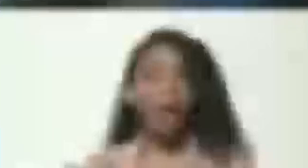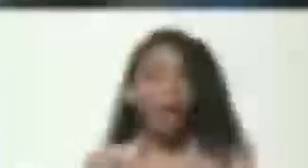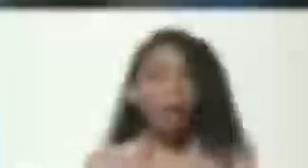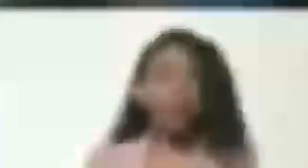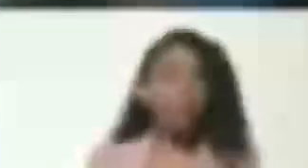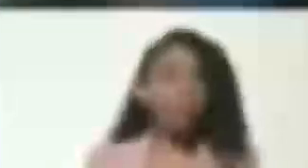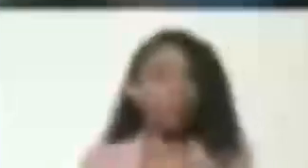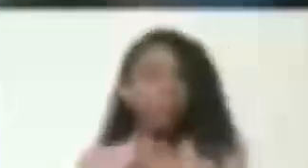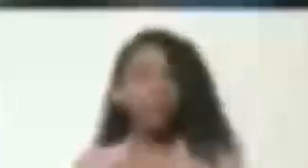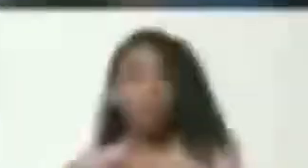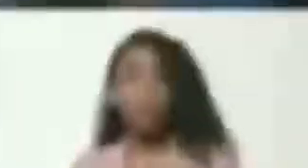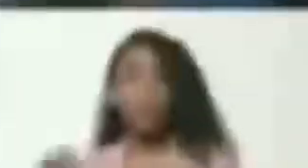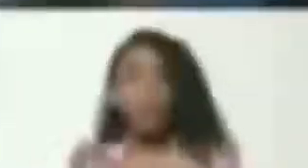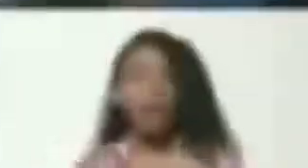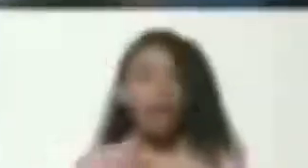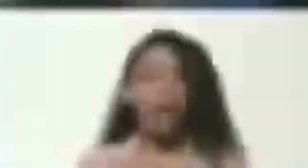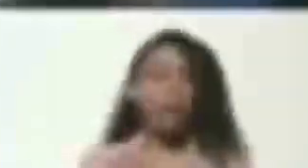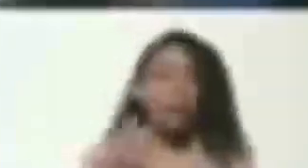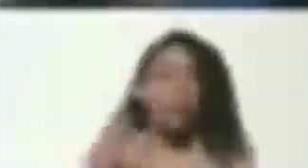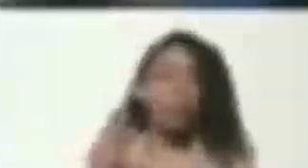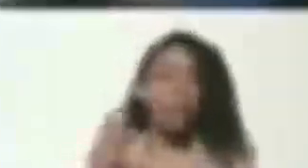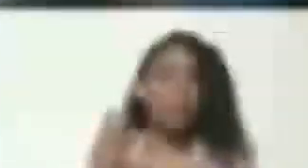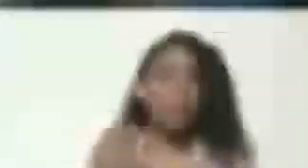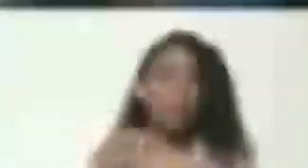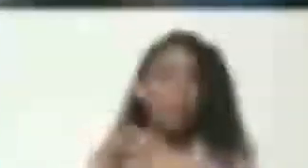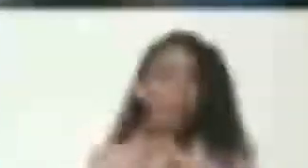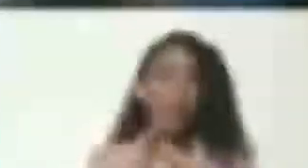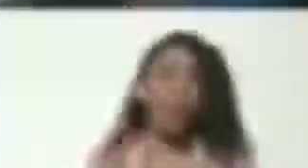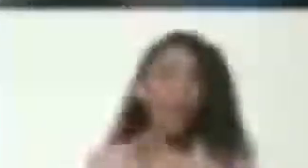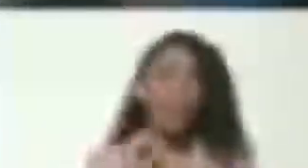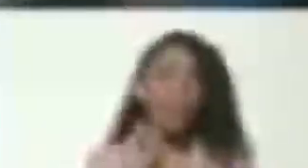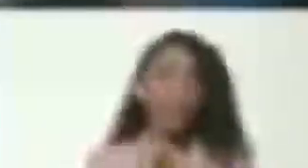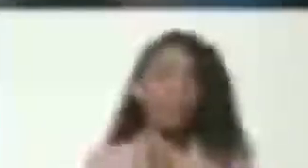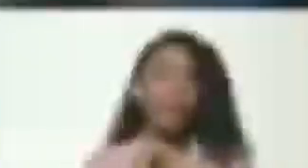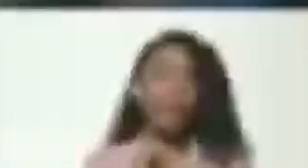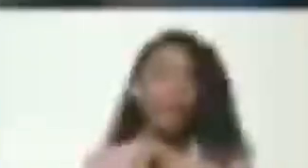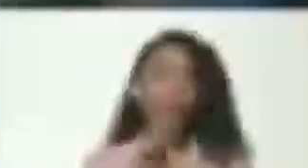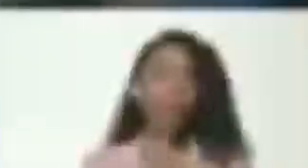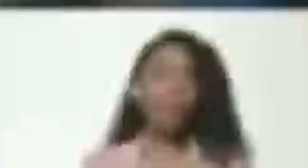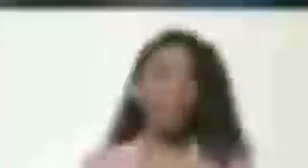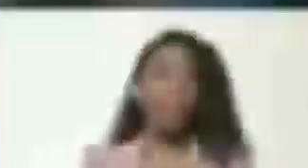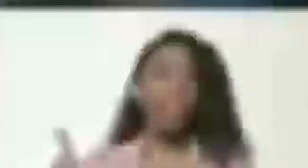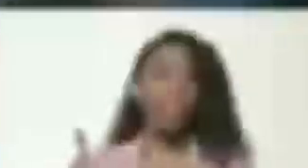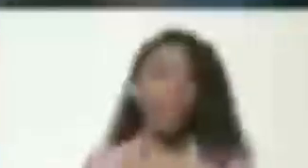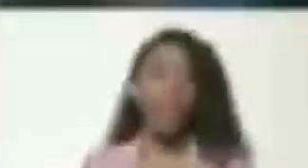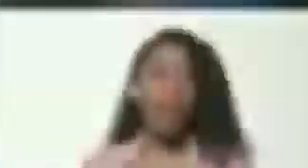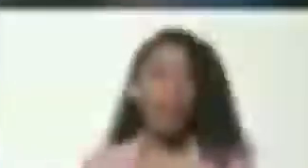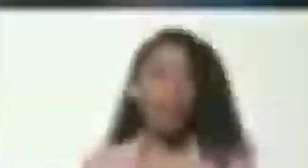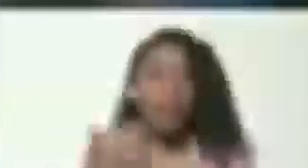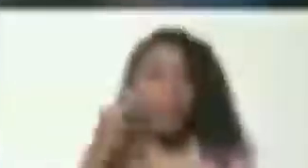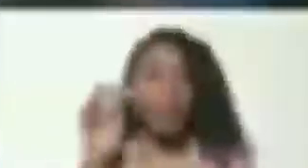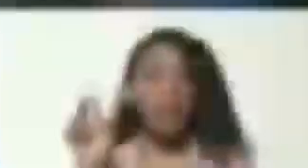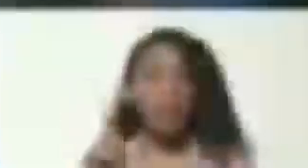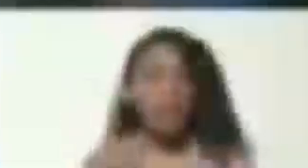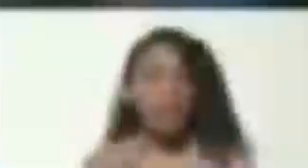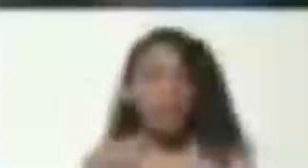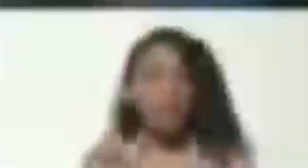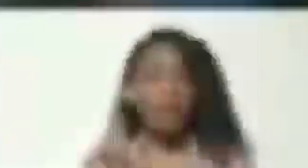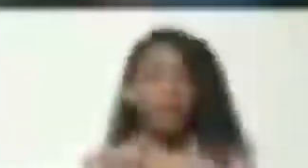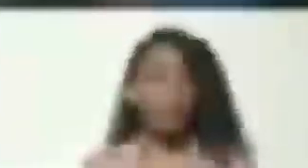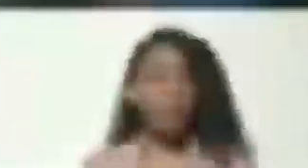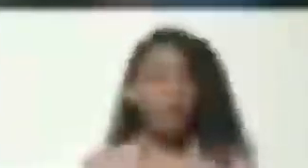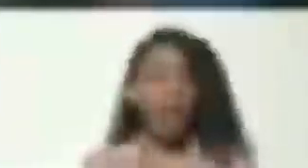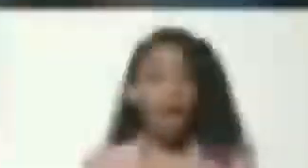siete exchanges y son tan malos todos que la mayoría ha fracasado, con unos valores del